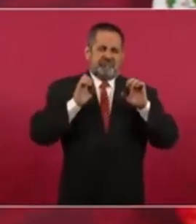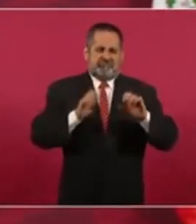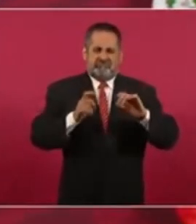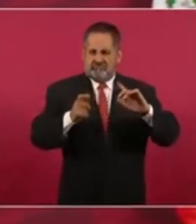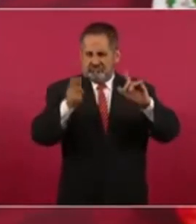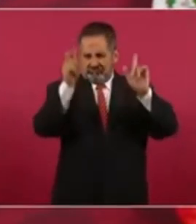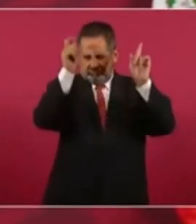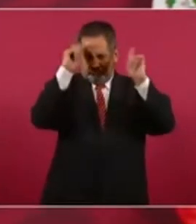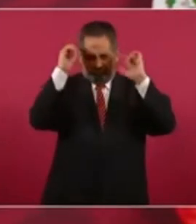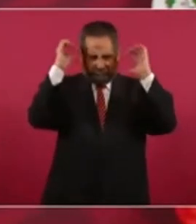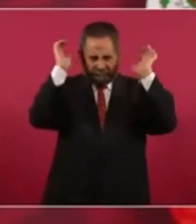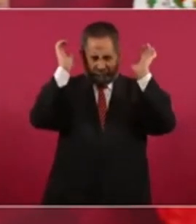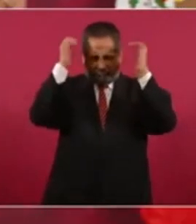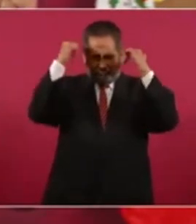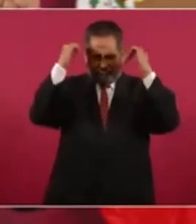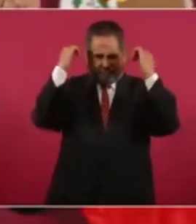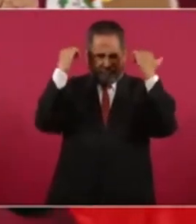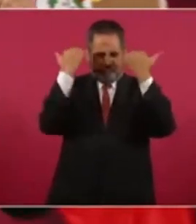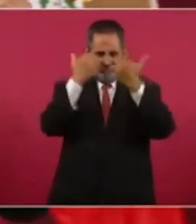sombrero tejano,